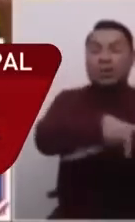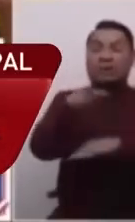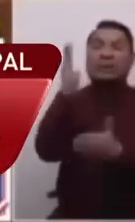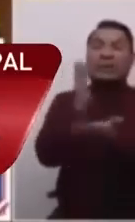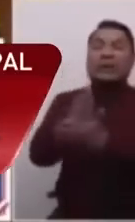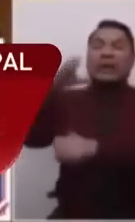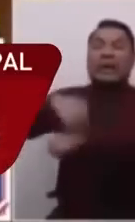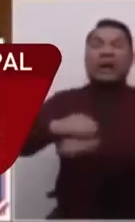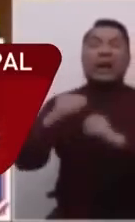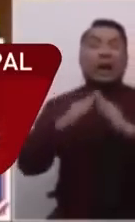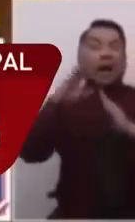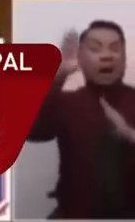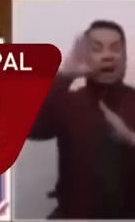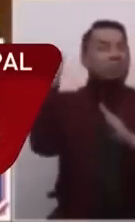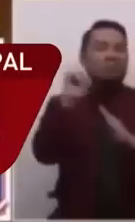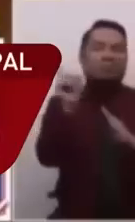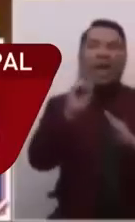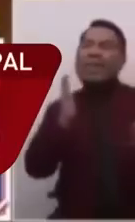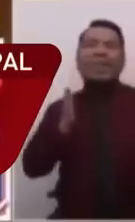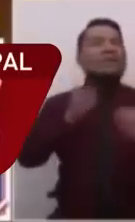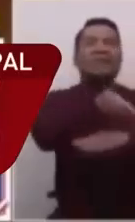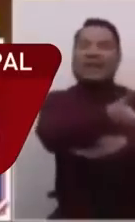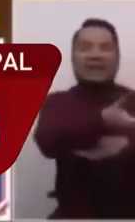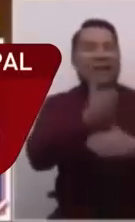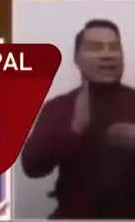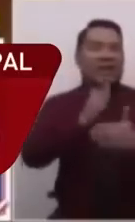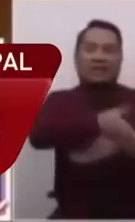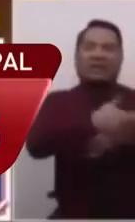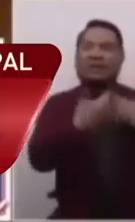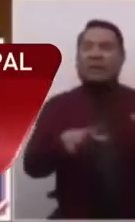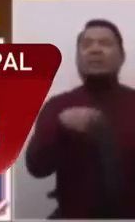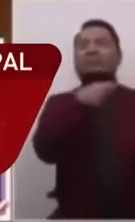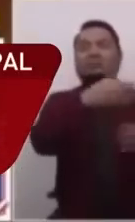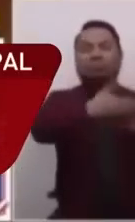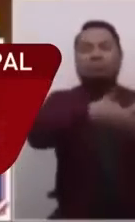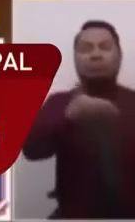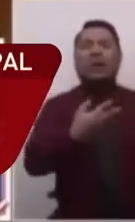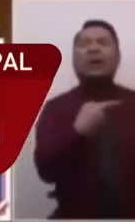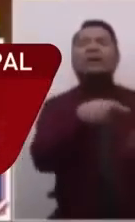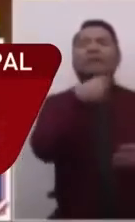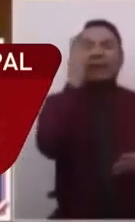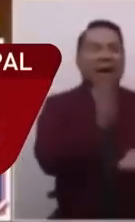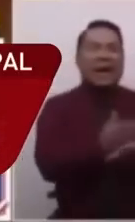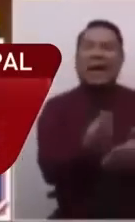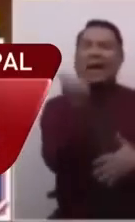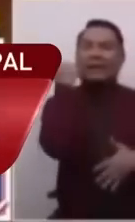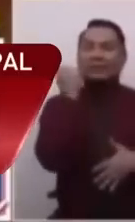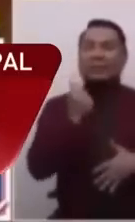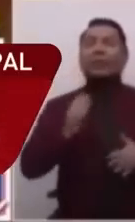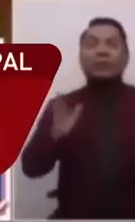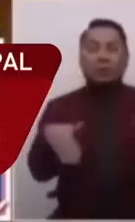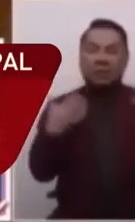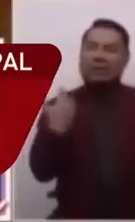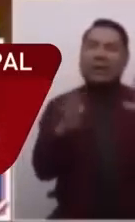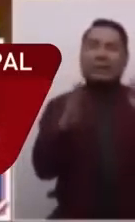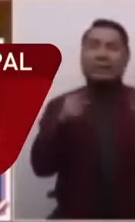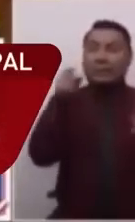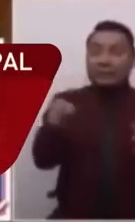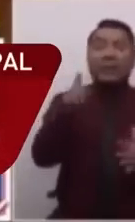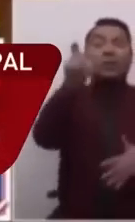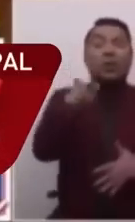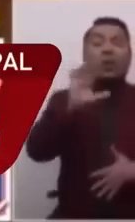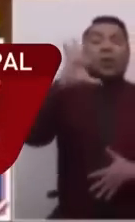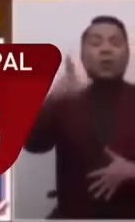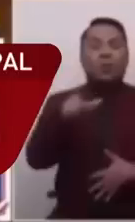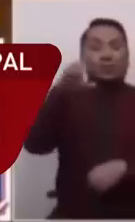la comisaría, sino directamente a estos megacomplejos, para que se pueda conseguir que delincuente